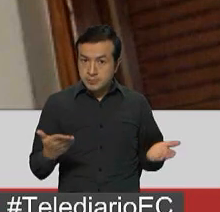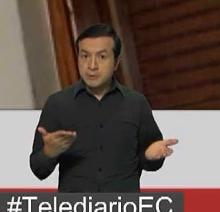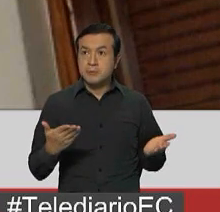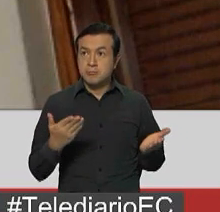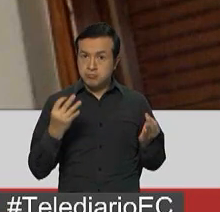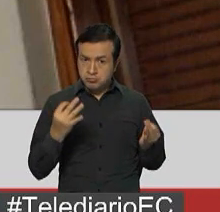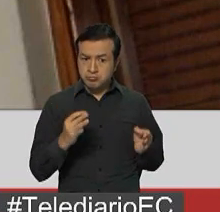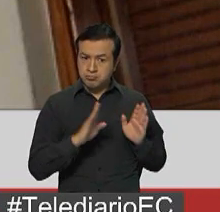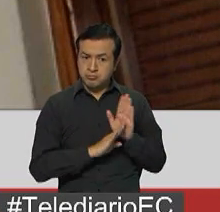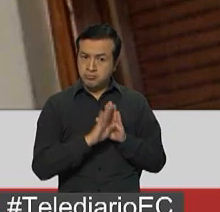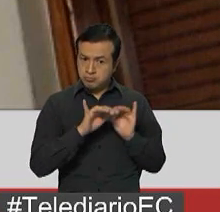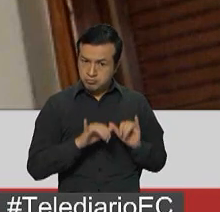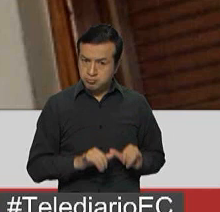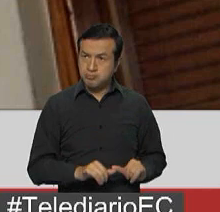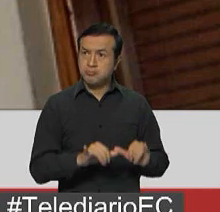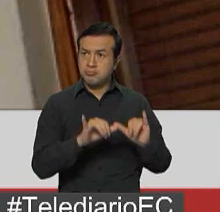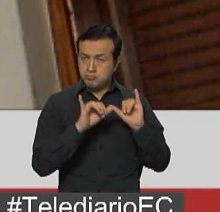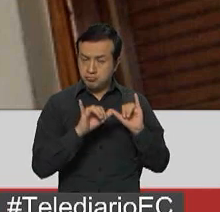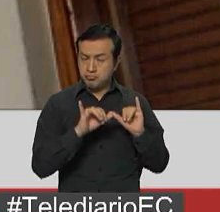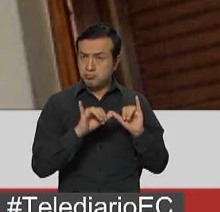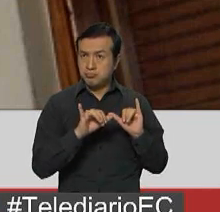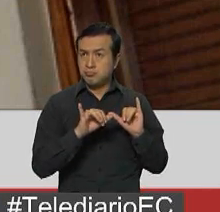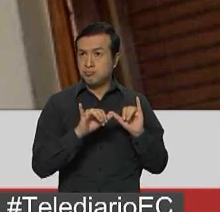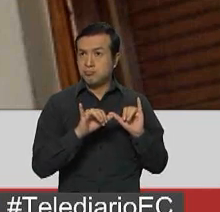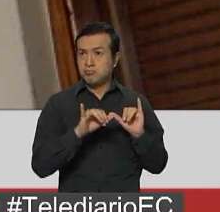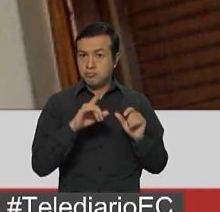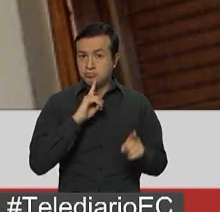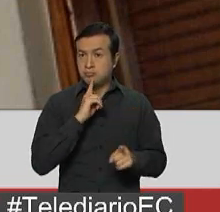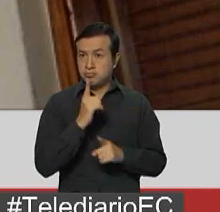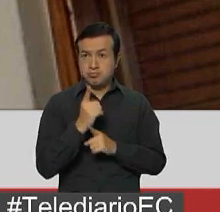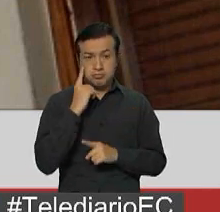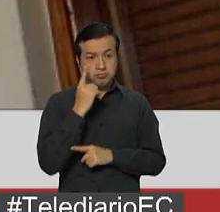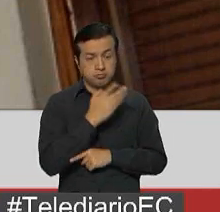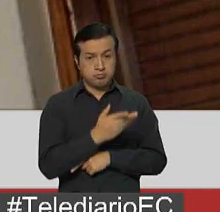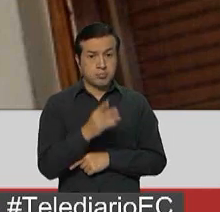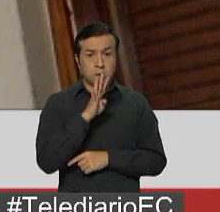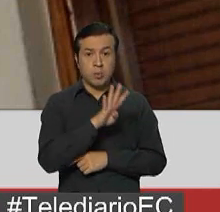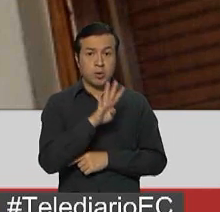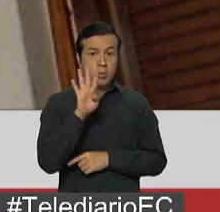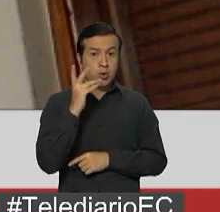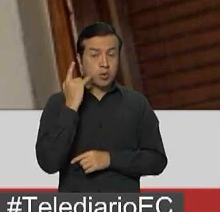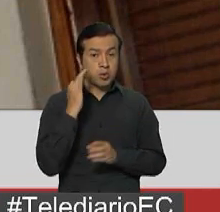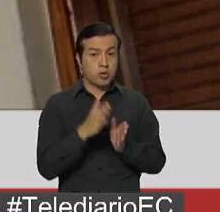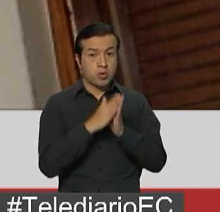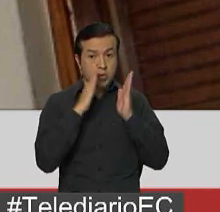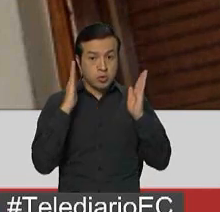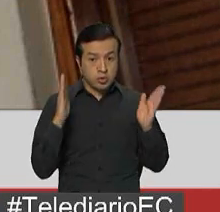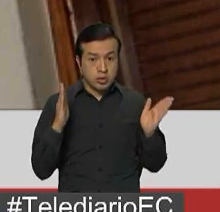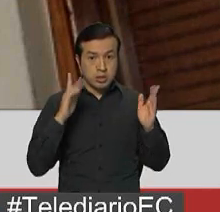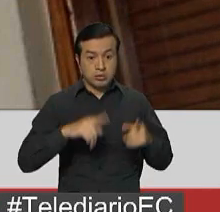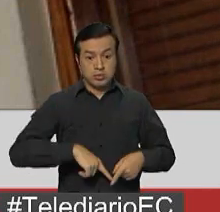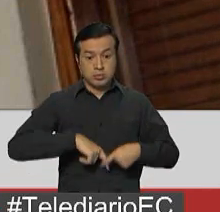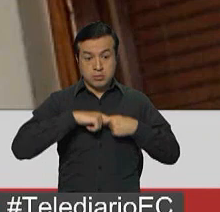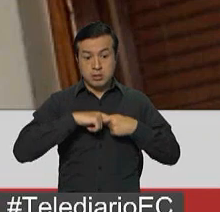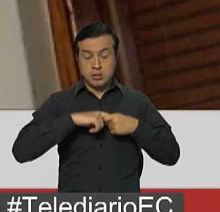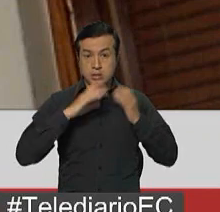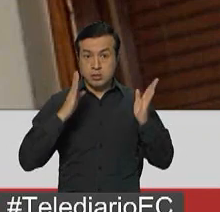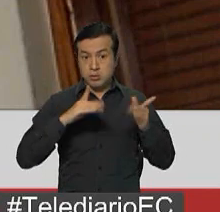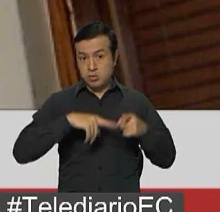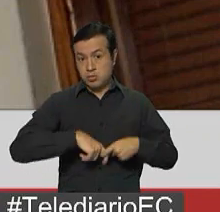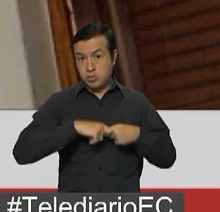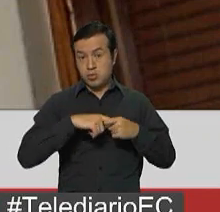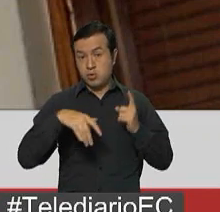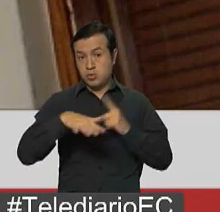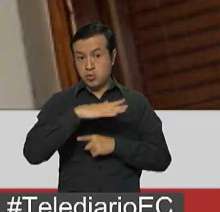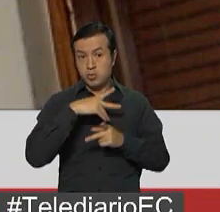podemos salir adelante de esta crisis si es que algo hemos visto durante estos 44 días de paralización del sector productivo